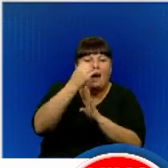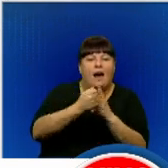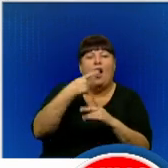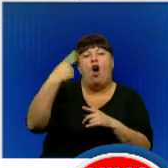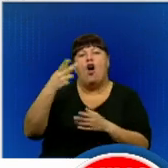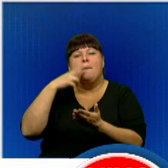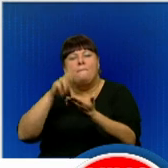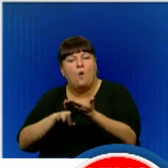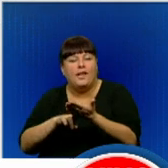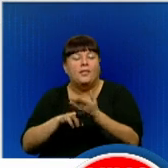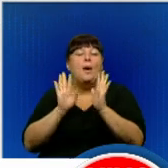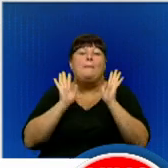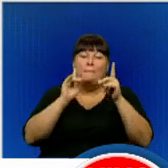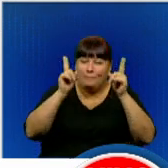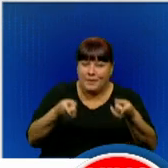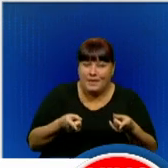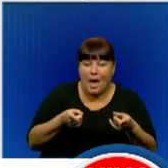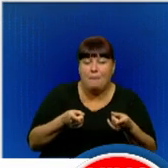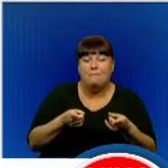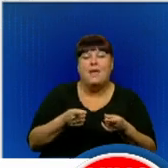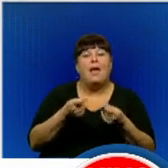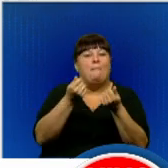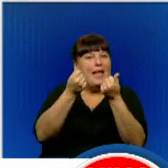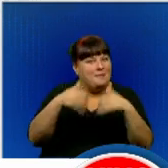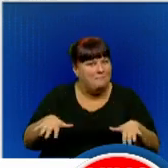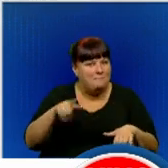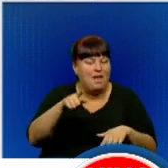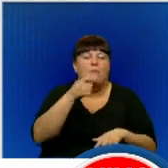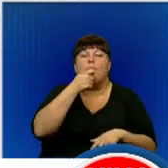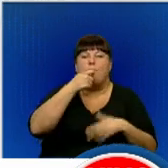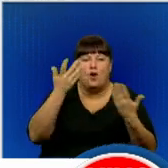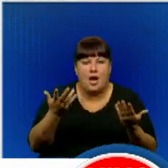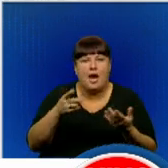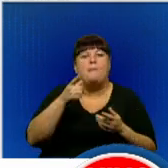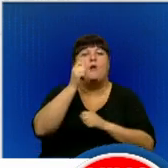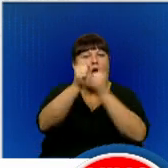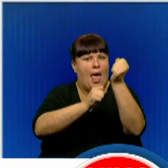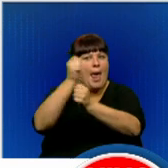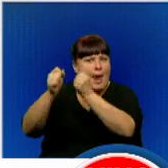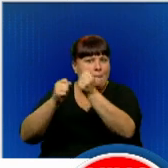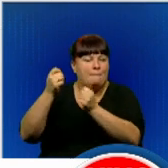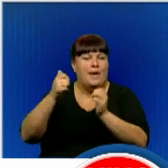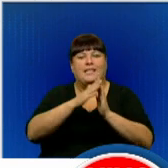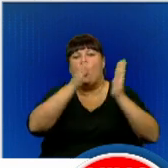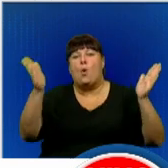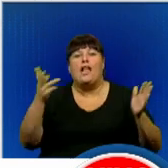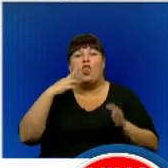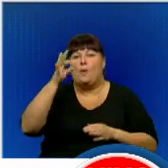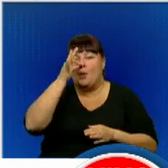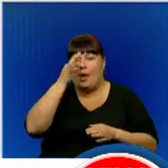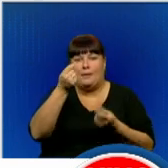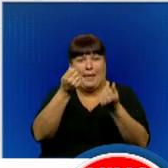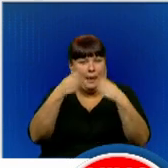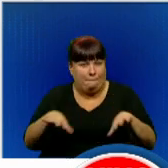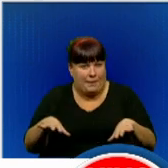impuestos pero además perdidas por ejemplo que muchas empresas tuvieron durante el 2020